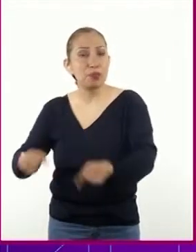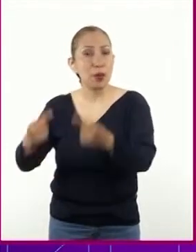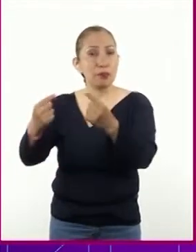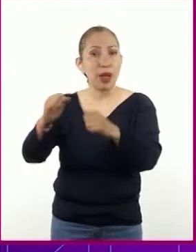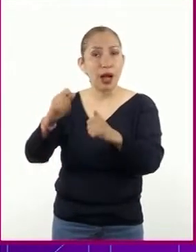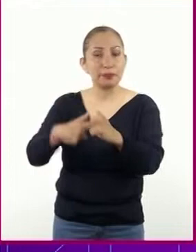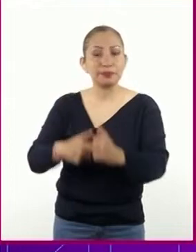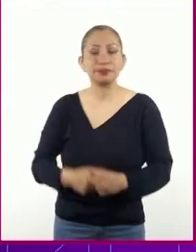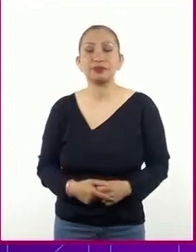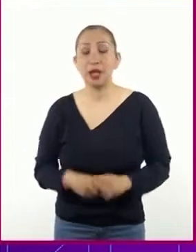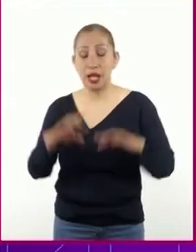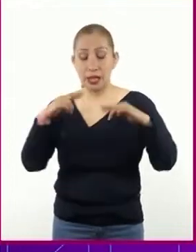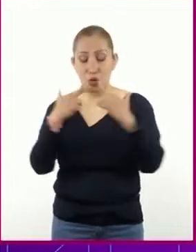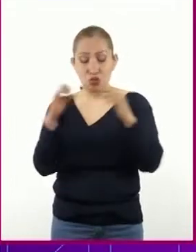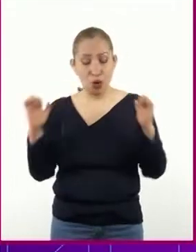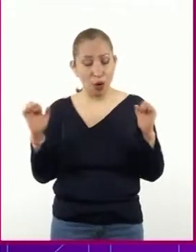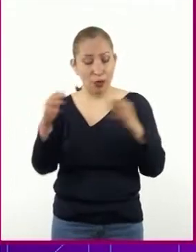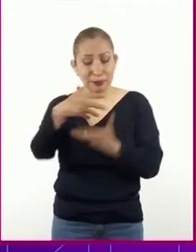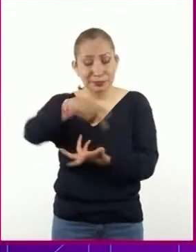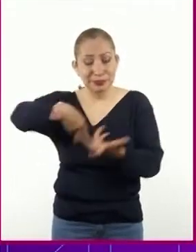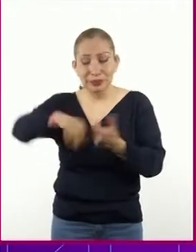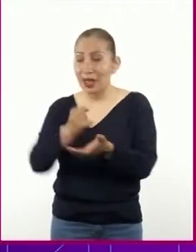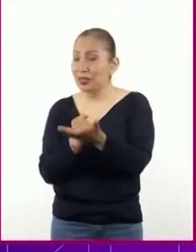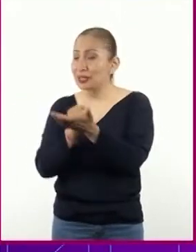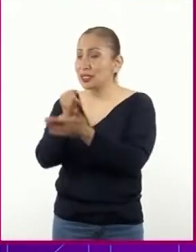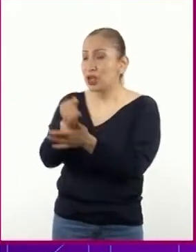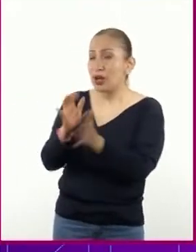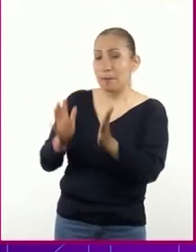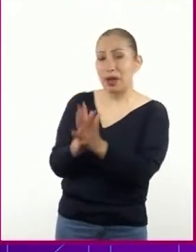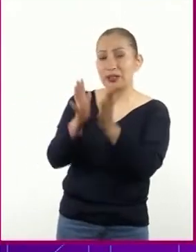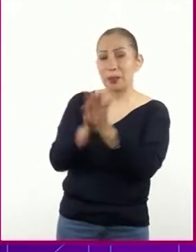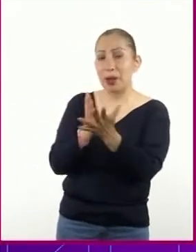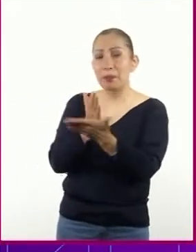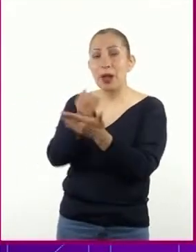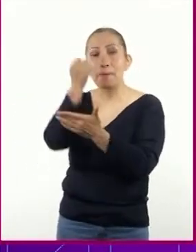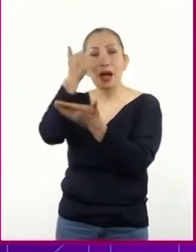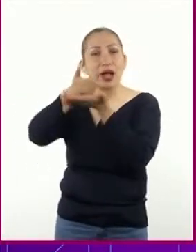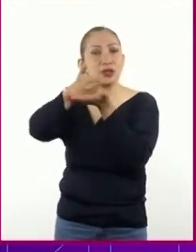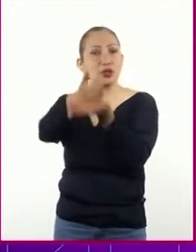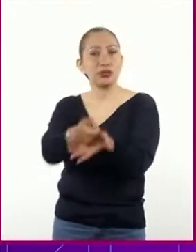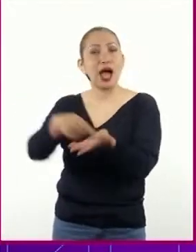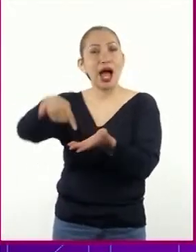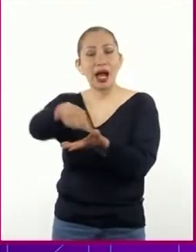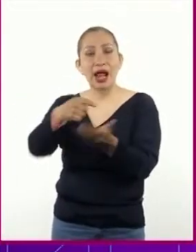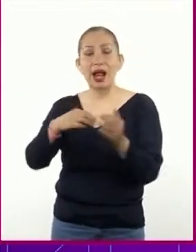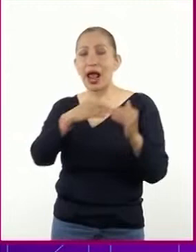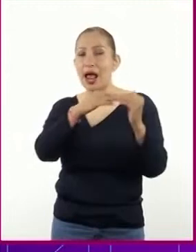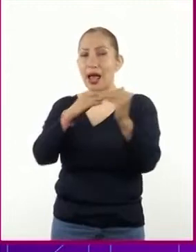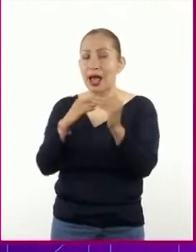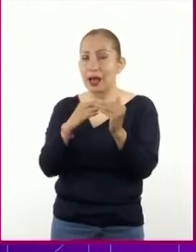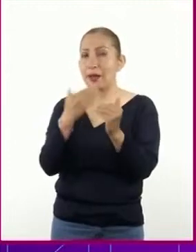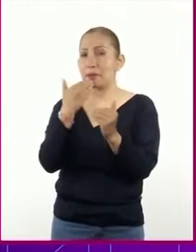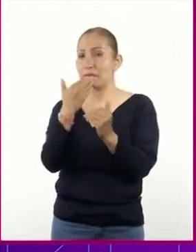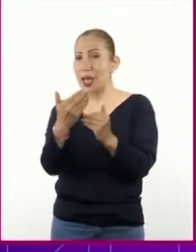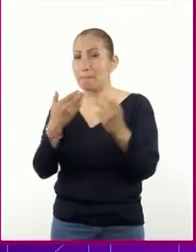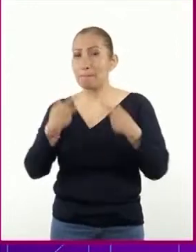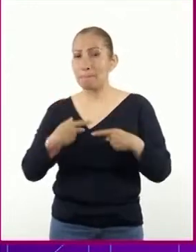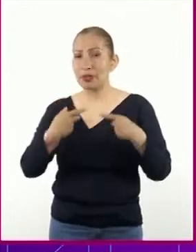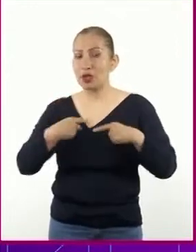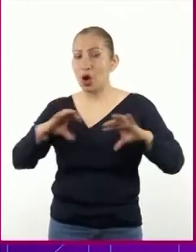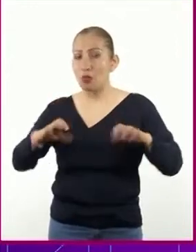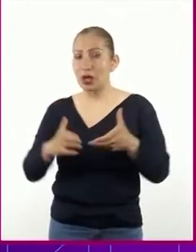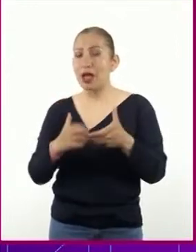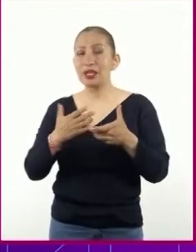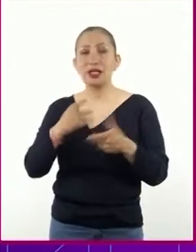conflictos. Reunirse, tomar decisiones y participar con el fin de contribuir a la equidad, bienestar de la comunidad y